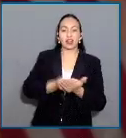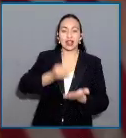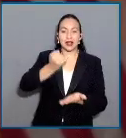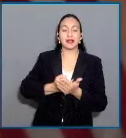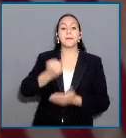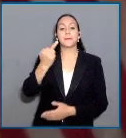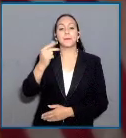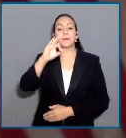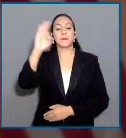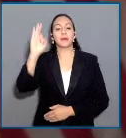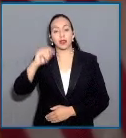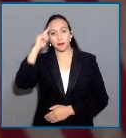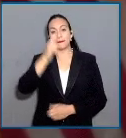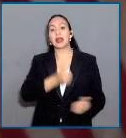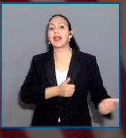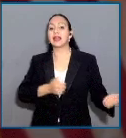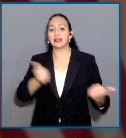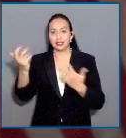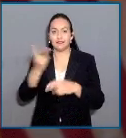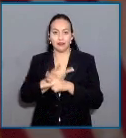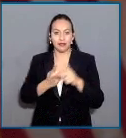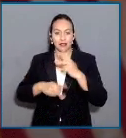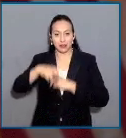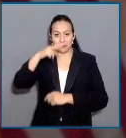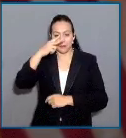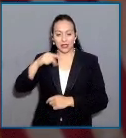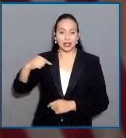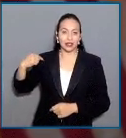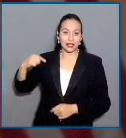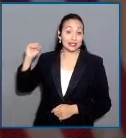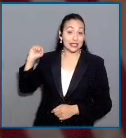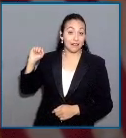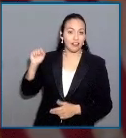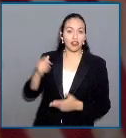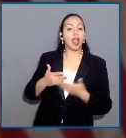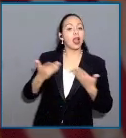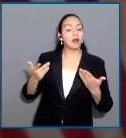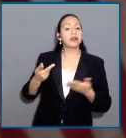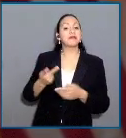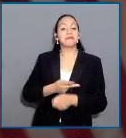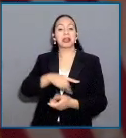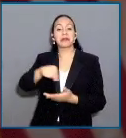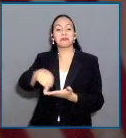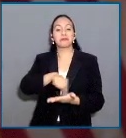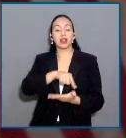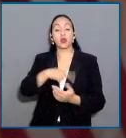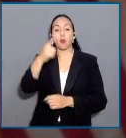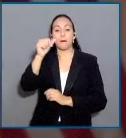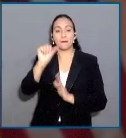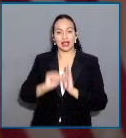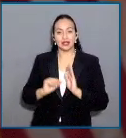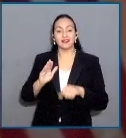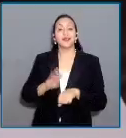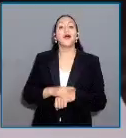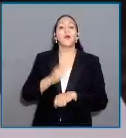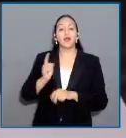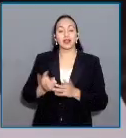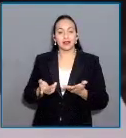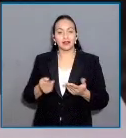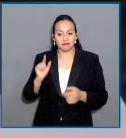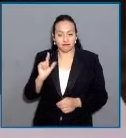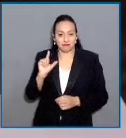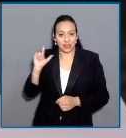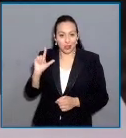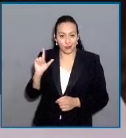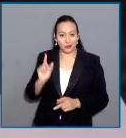importaciones de México el pasado sábado, la medida quedó suspendida por un mes luego de que sostuviera este lunes una plática